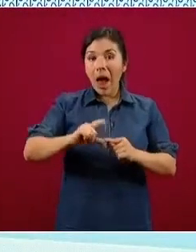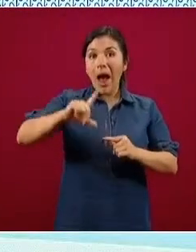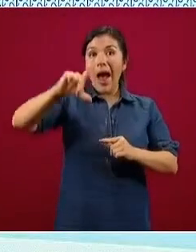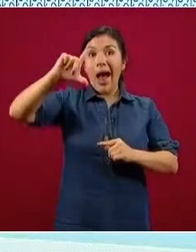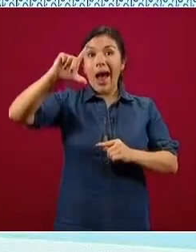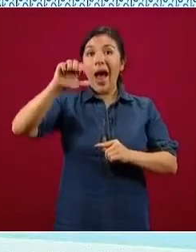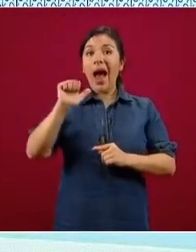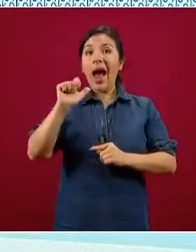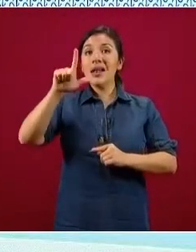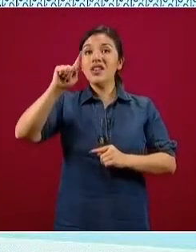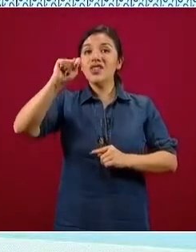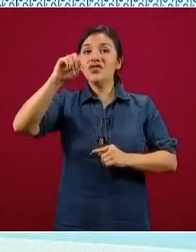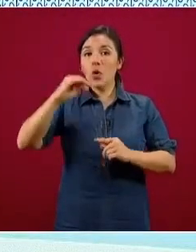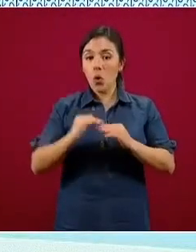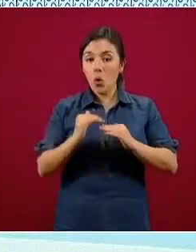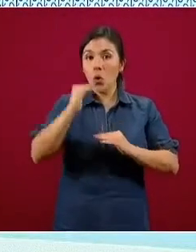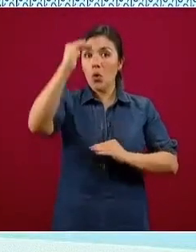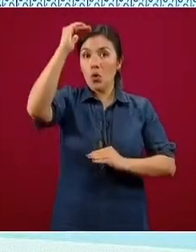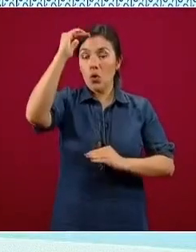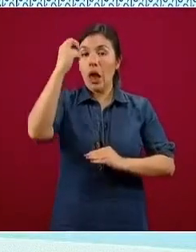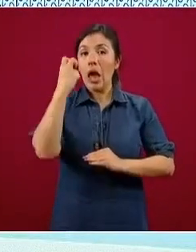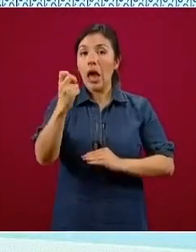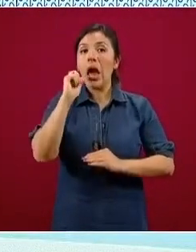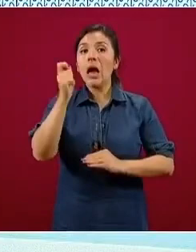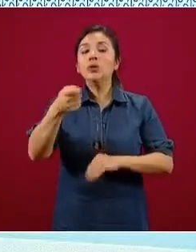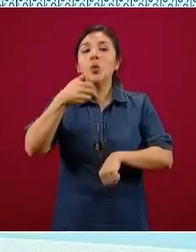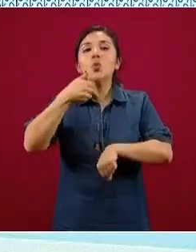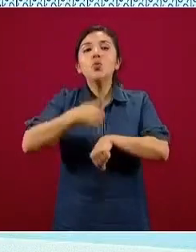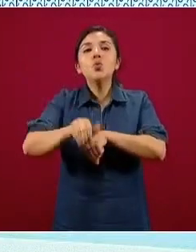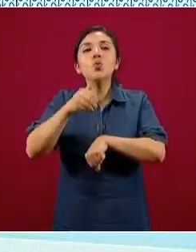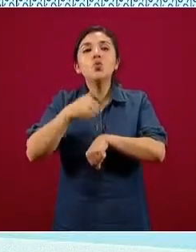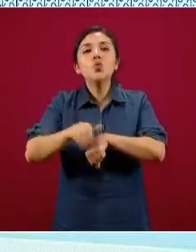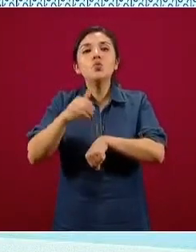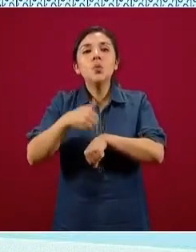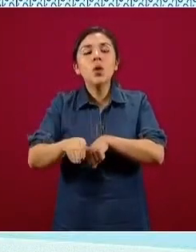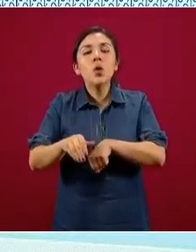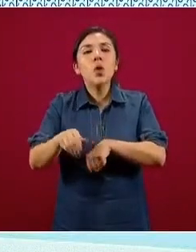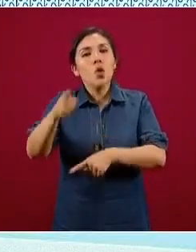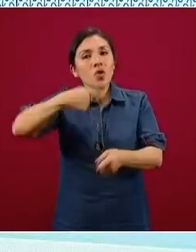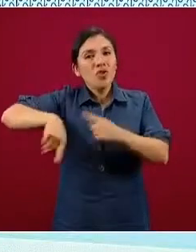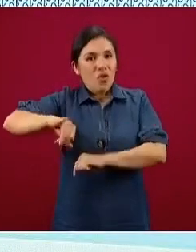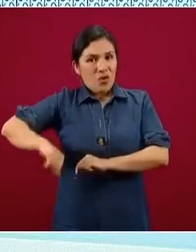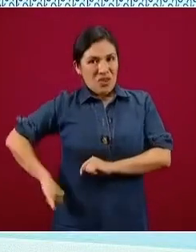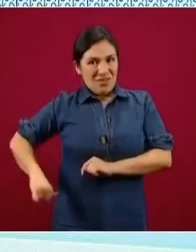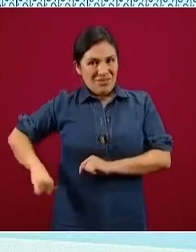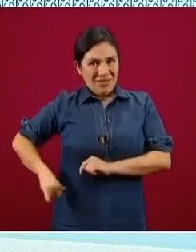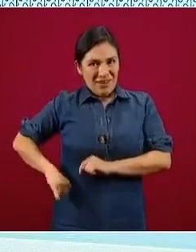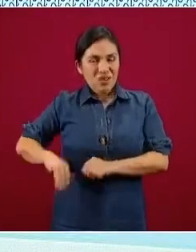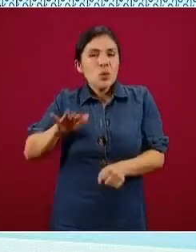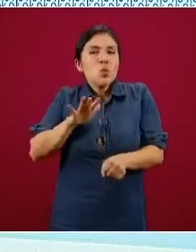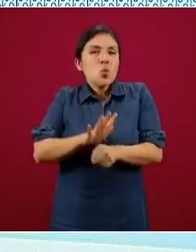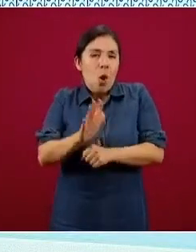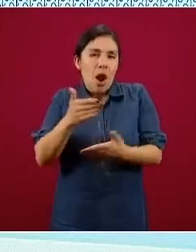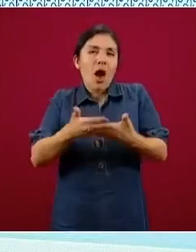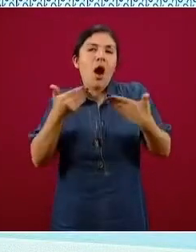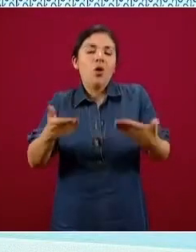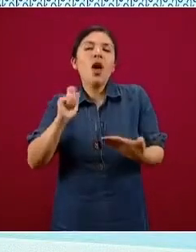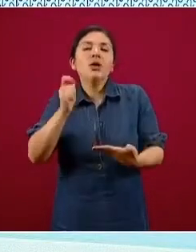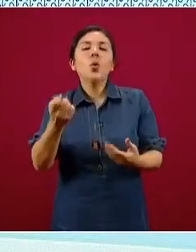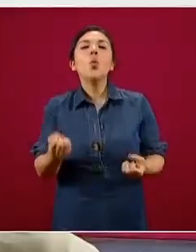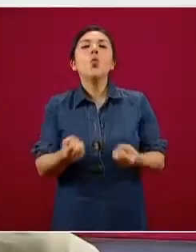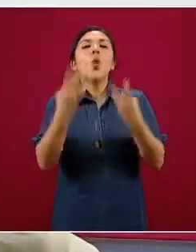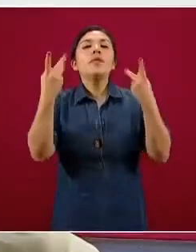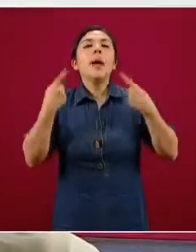este eje es el número de un evento de interés. En este caso, para esta curva en concreto, es el